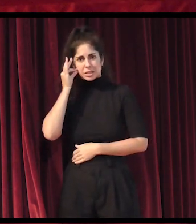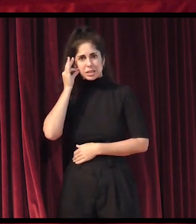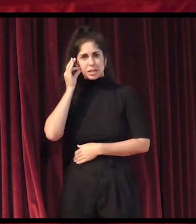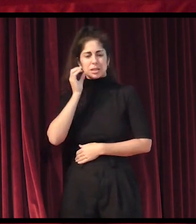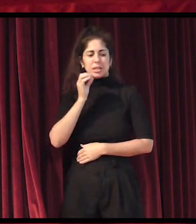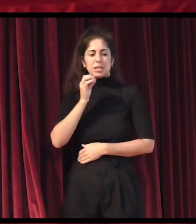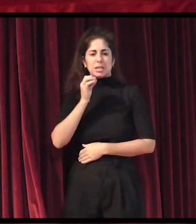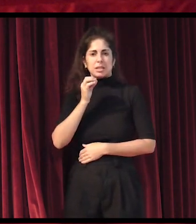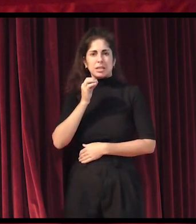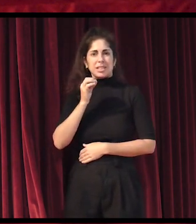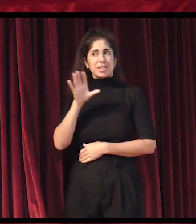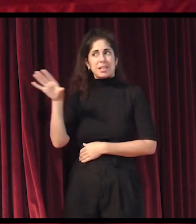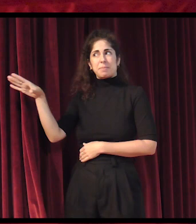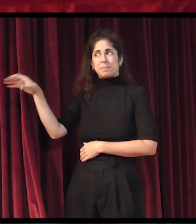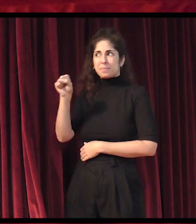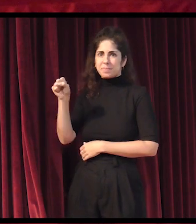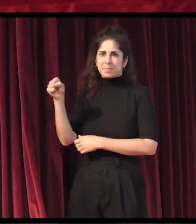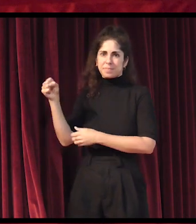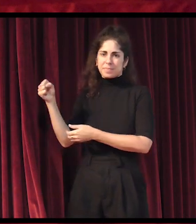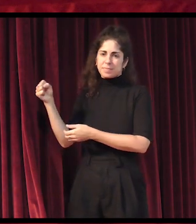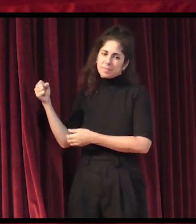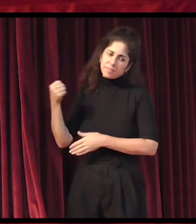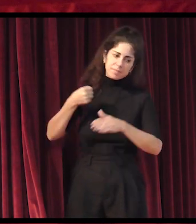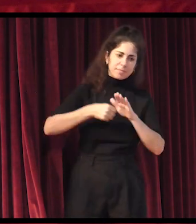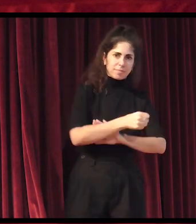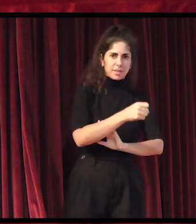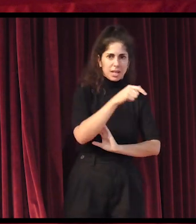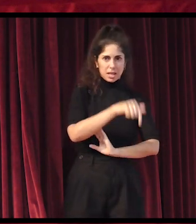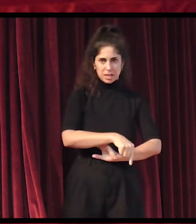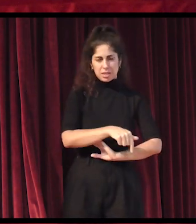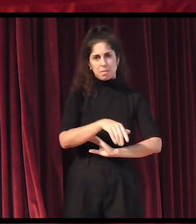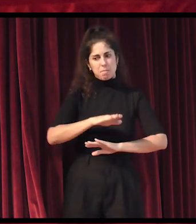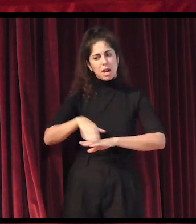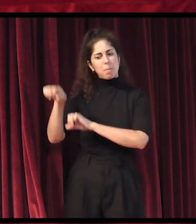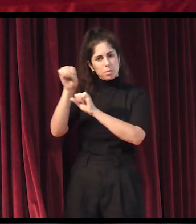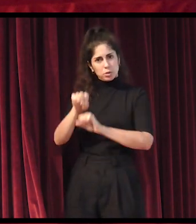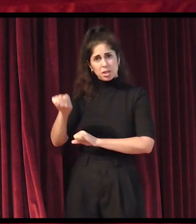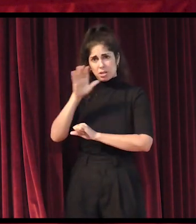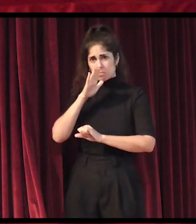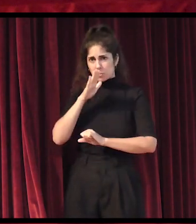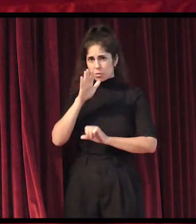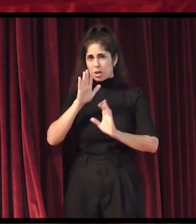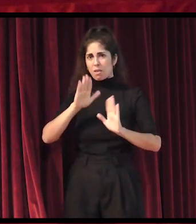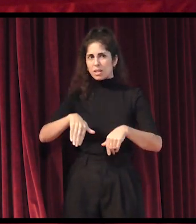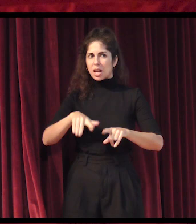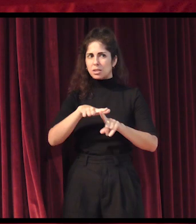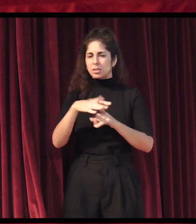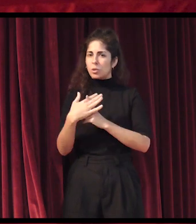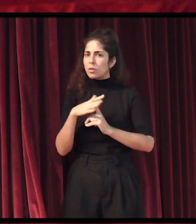de edad que traían hasta aquí, que les iban a buscar, y ha habido muchos casos en situación de calle y creo que eso es algo